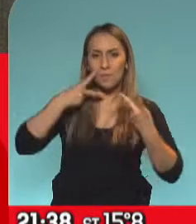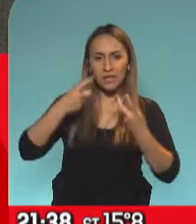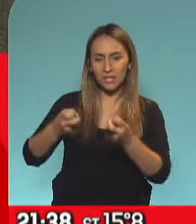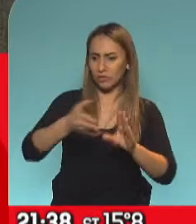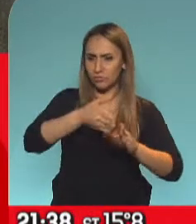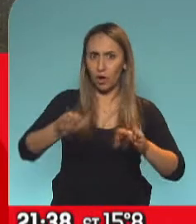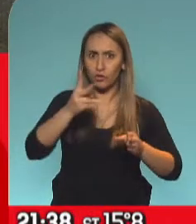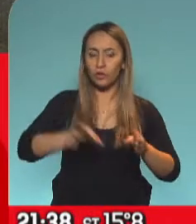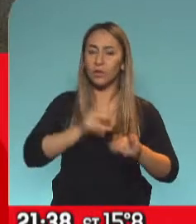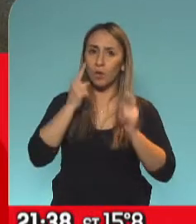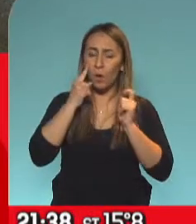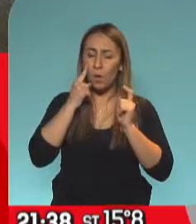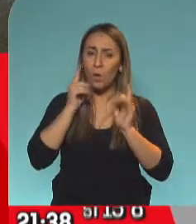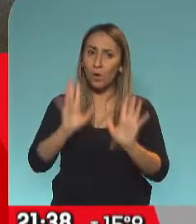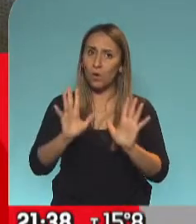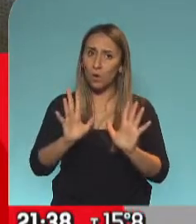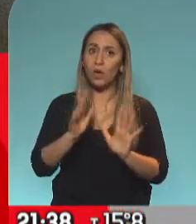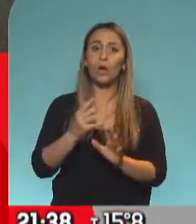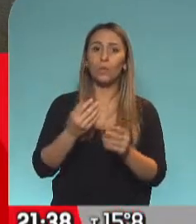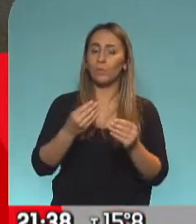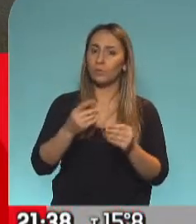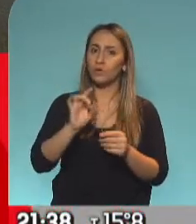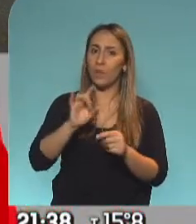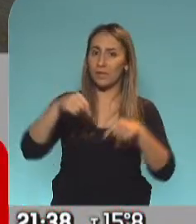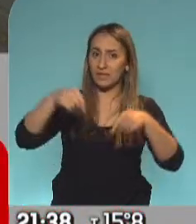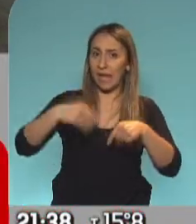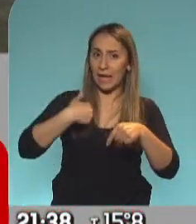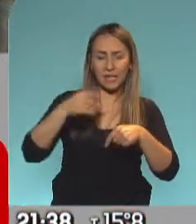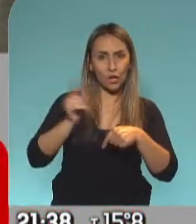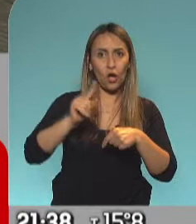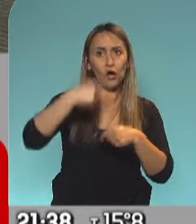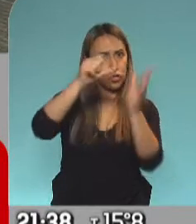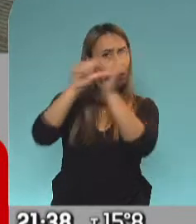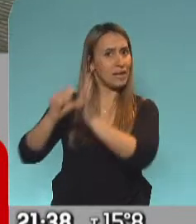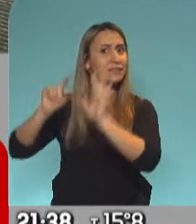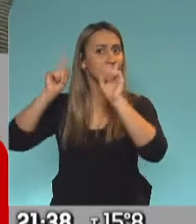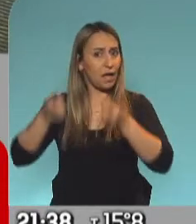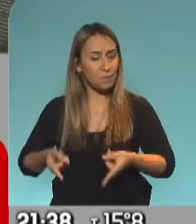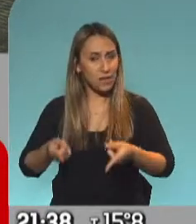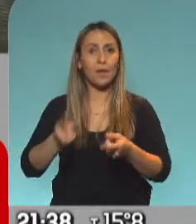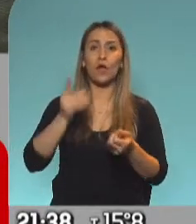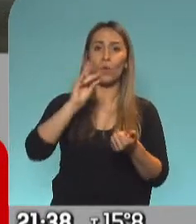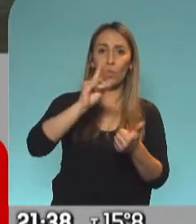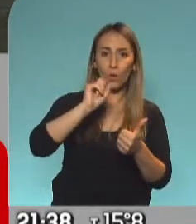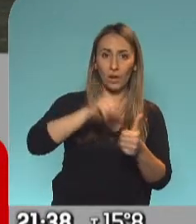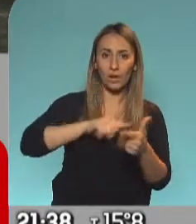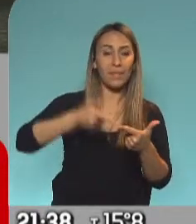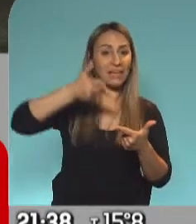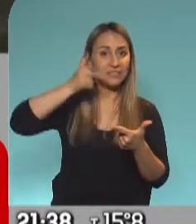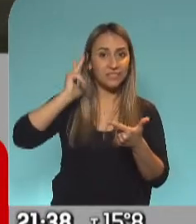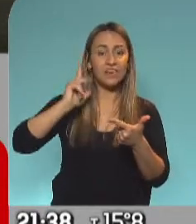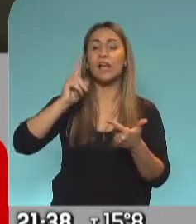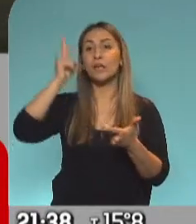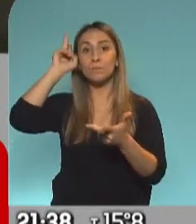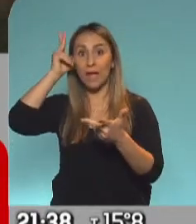varios países involucrados en esta causa, no solamente la Argentina, sino también Bolivia, Chile y